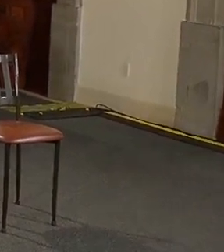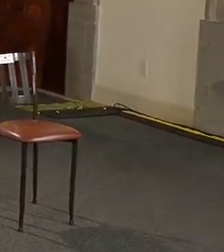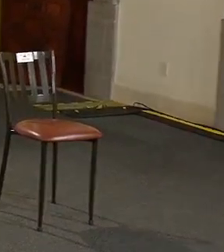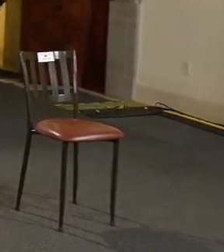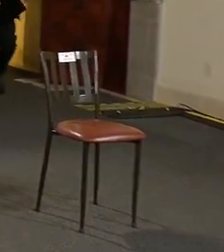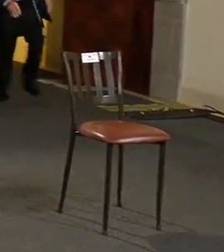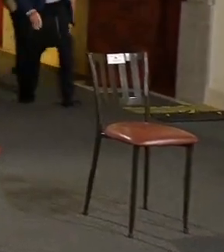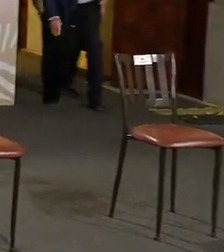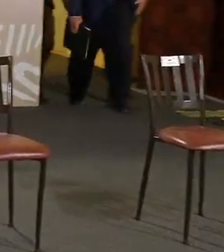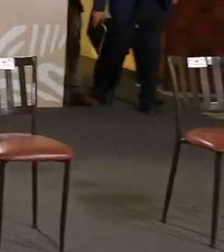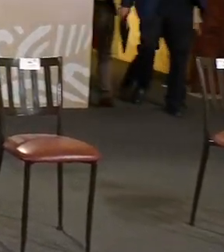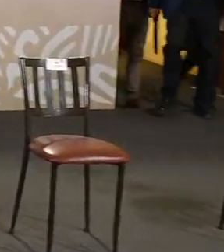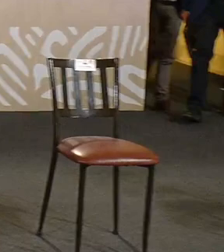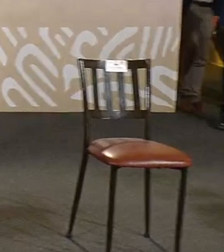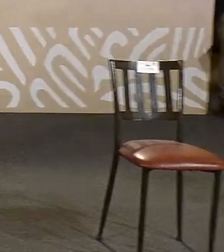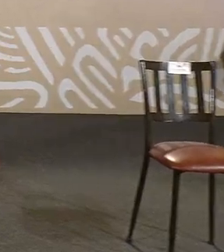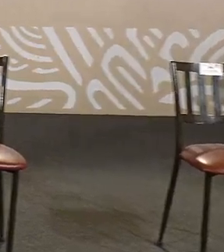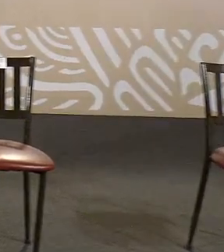ánimo.